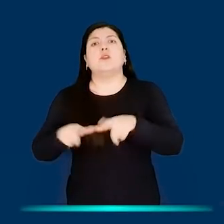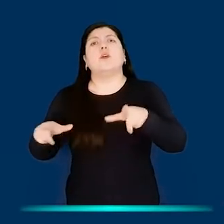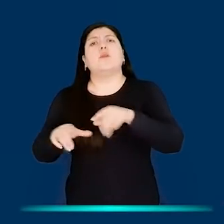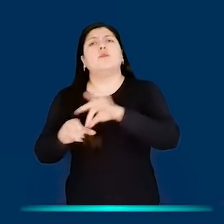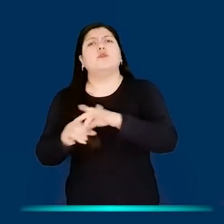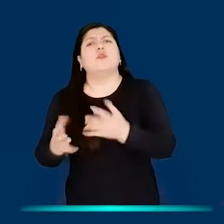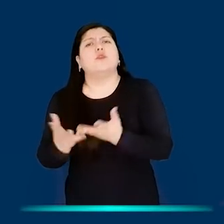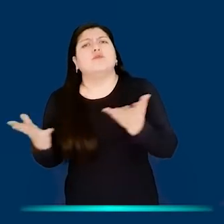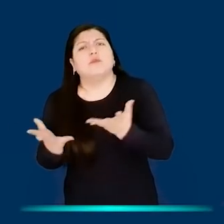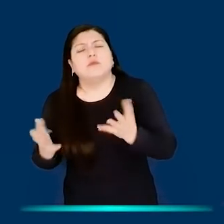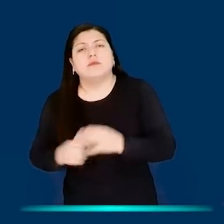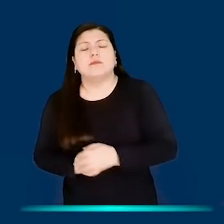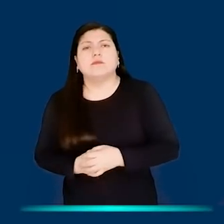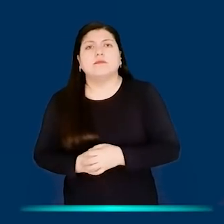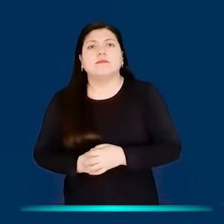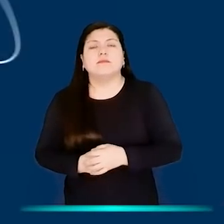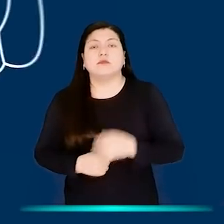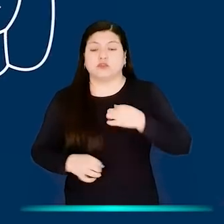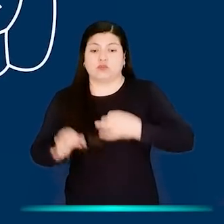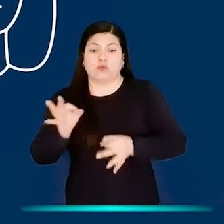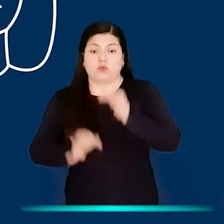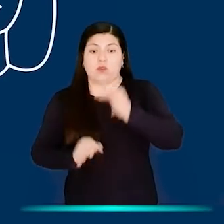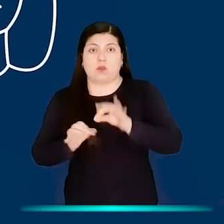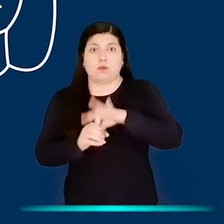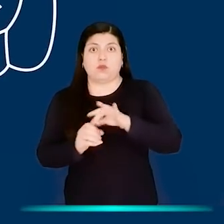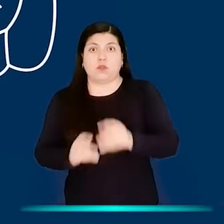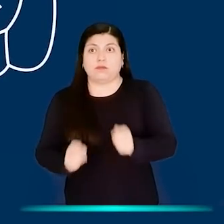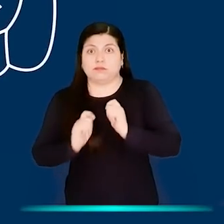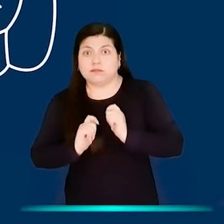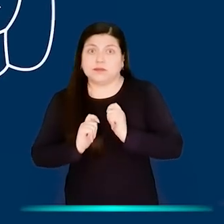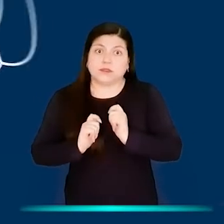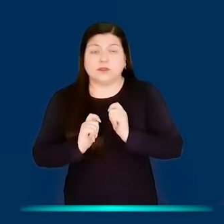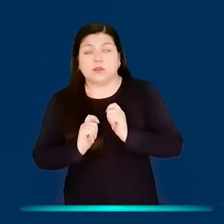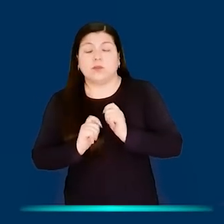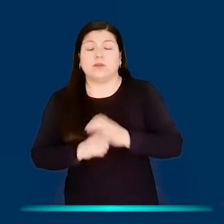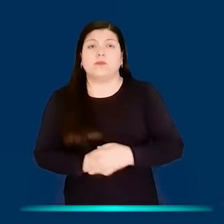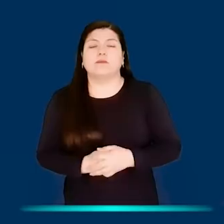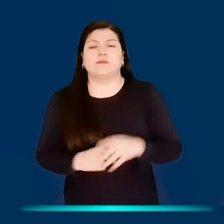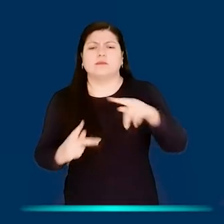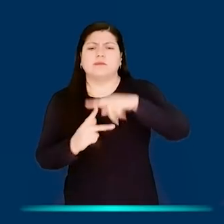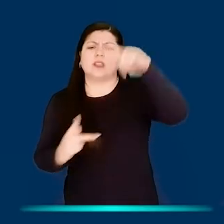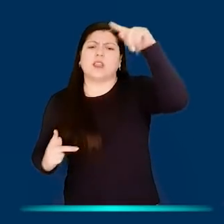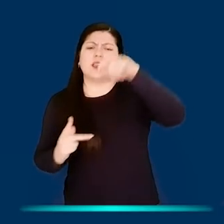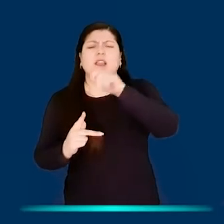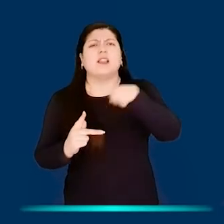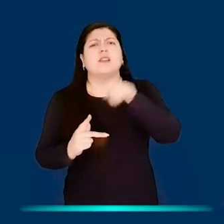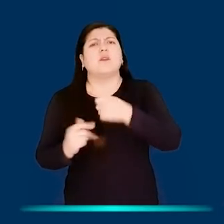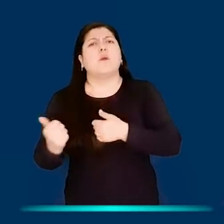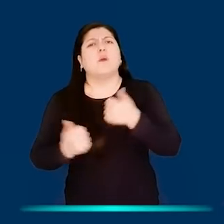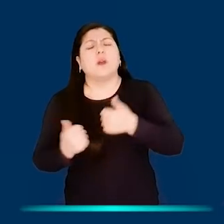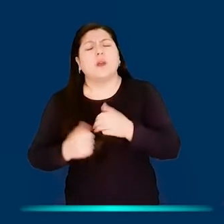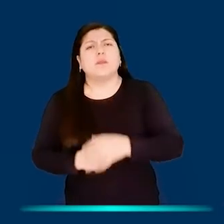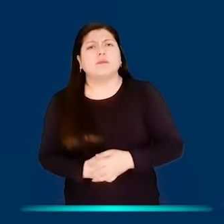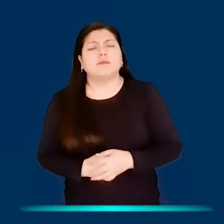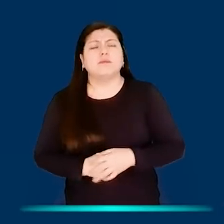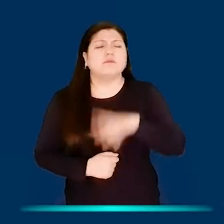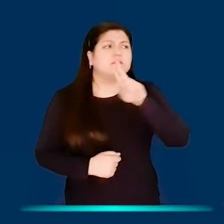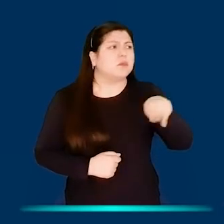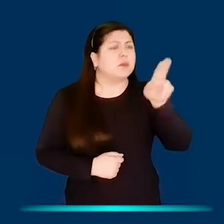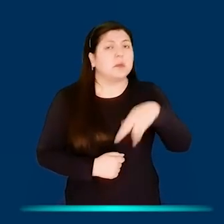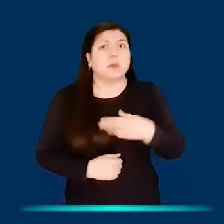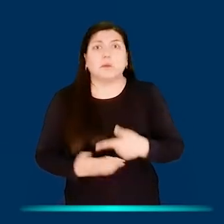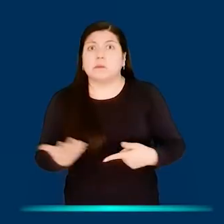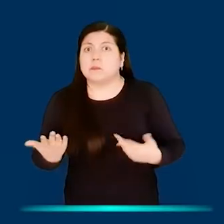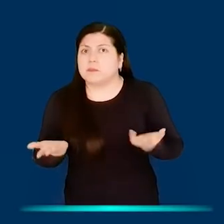¿Dónde consulto mi puesto de votación? ¿Cómo saber si soy jurado de votación? ¿Cuáles son las tarjetas electorales? ¿Qué